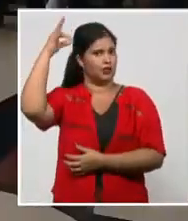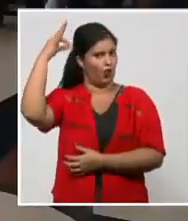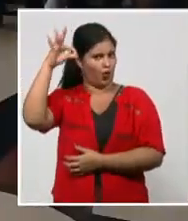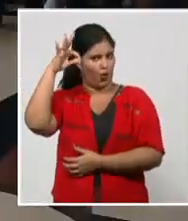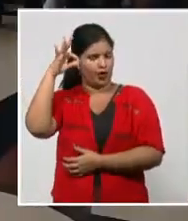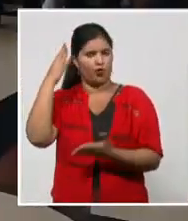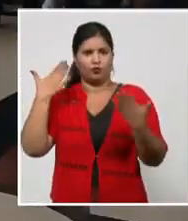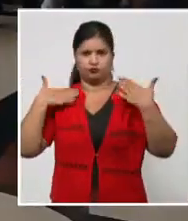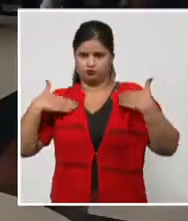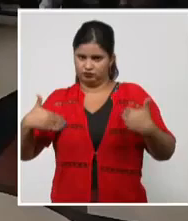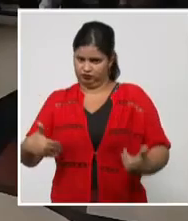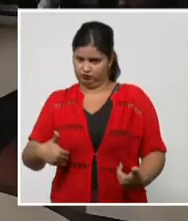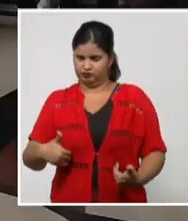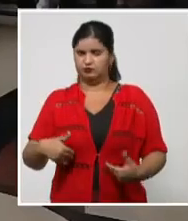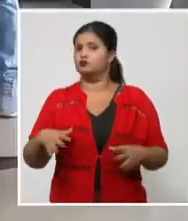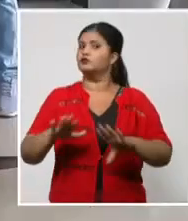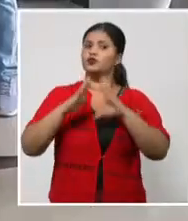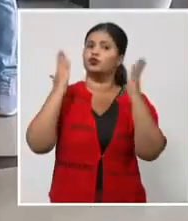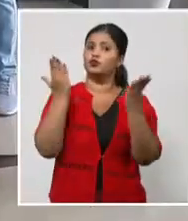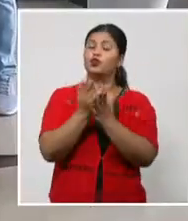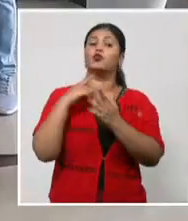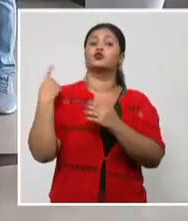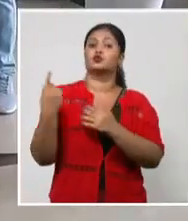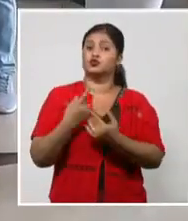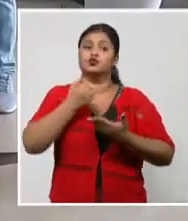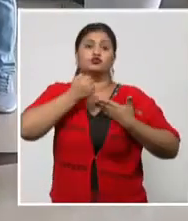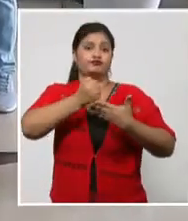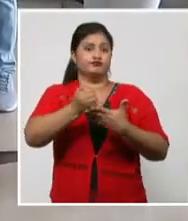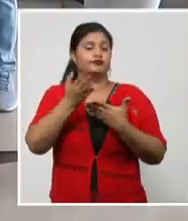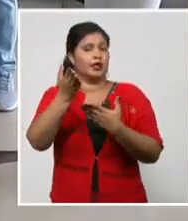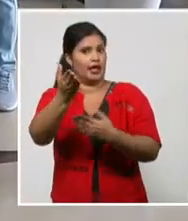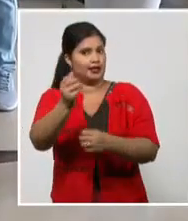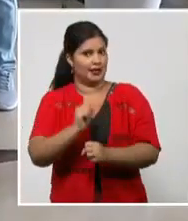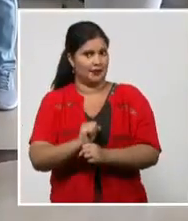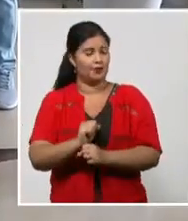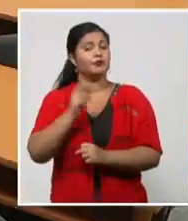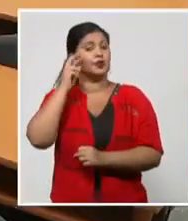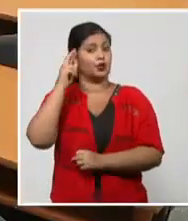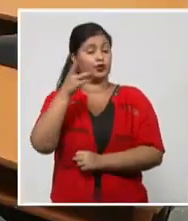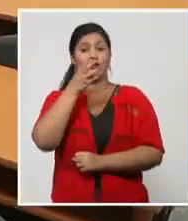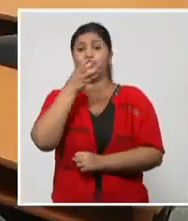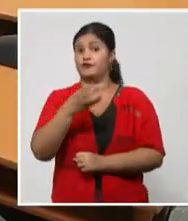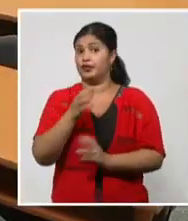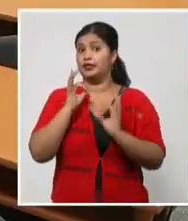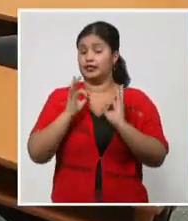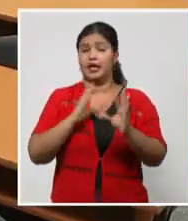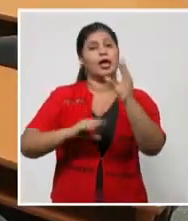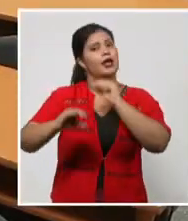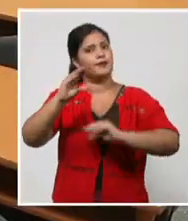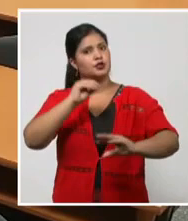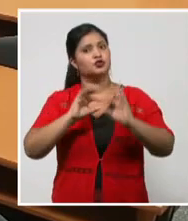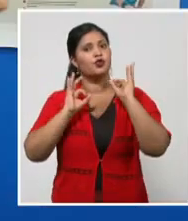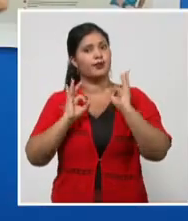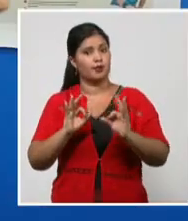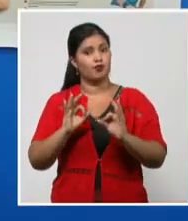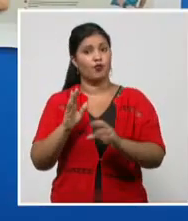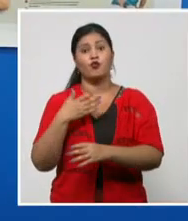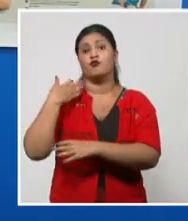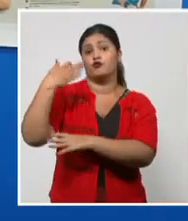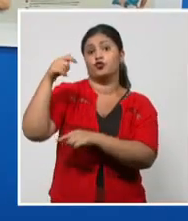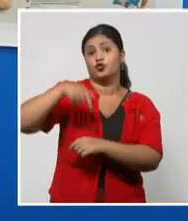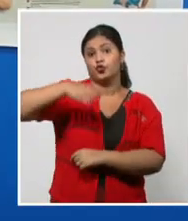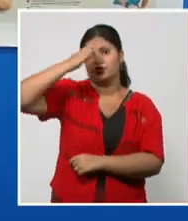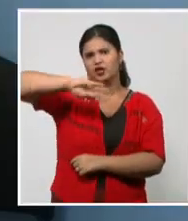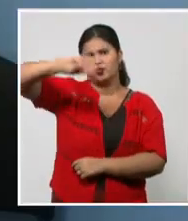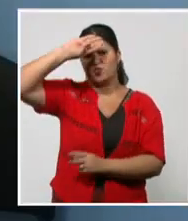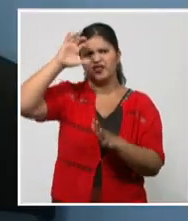que intervinieron en la materialización de esta obra que ratifica las palabras de nuestro líder histórico fidel castro ruz el futuro de cuba es de hombres